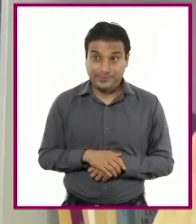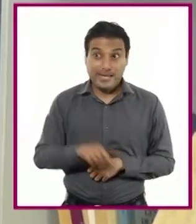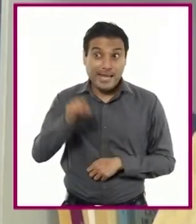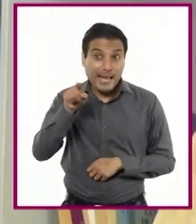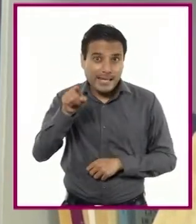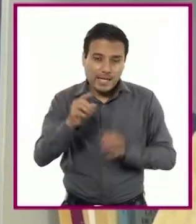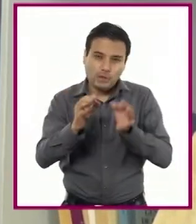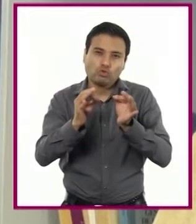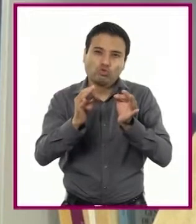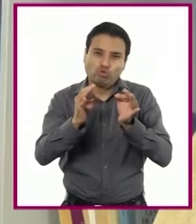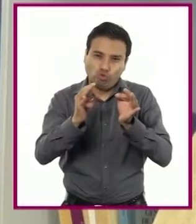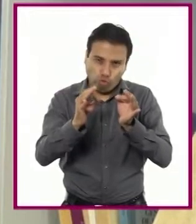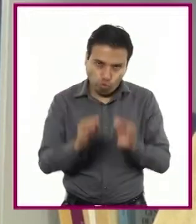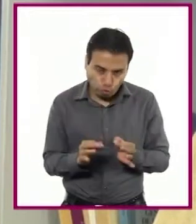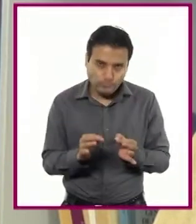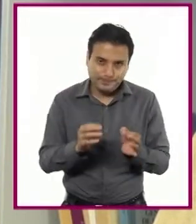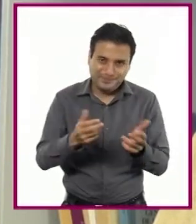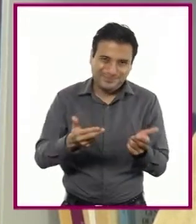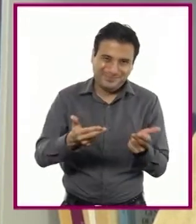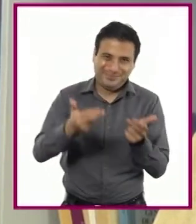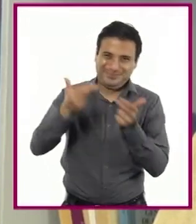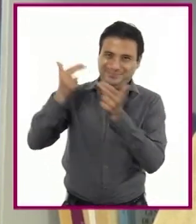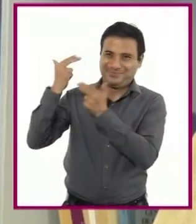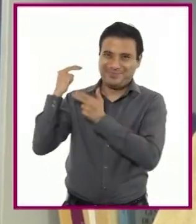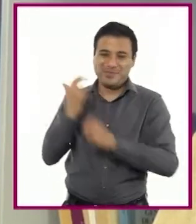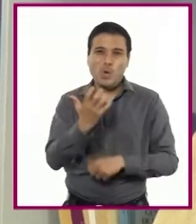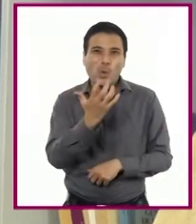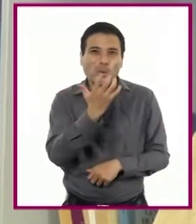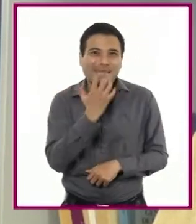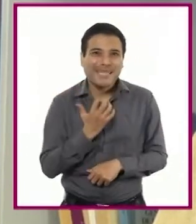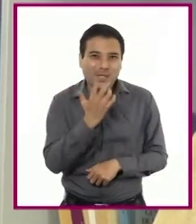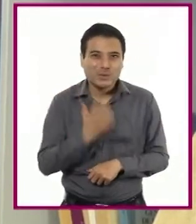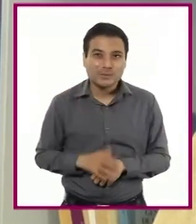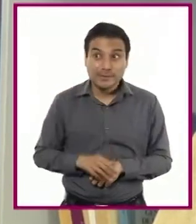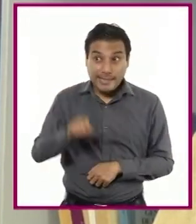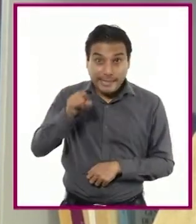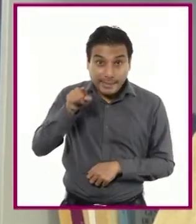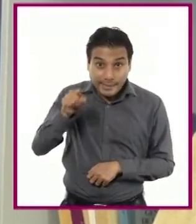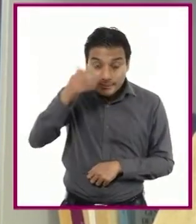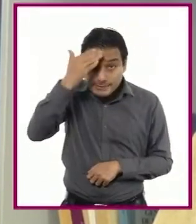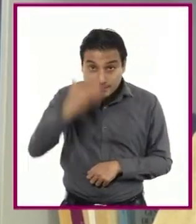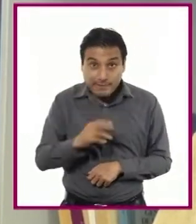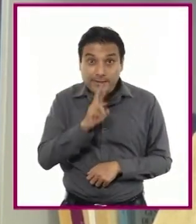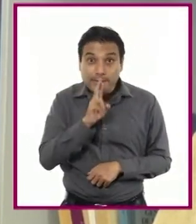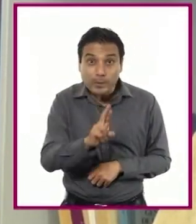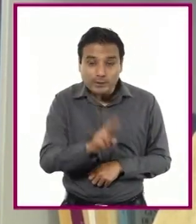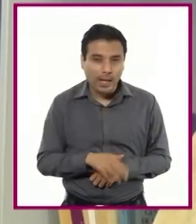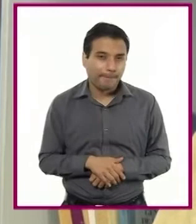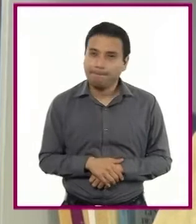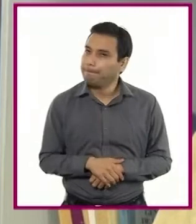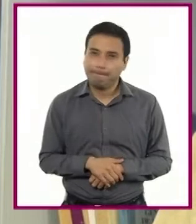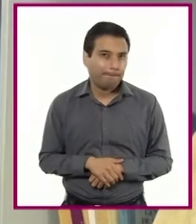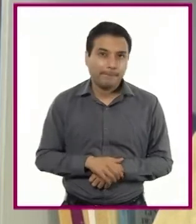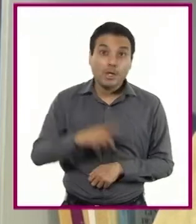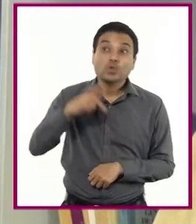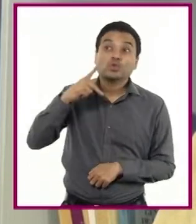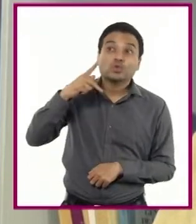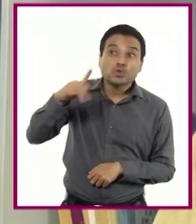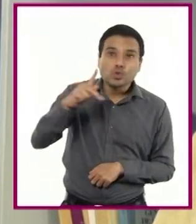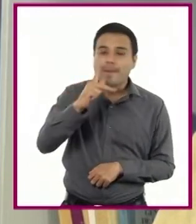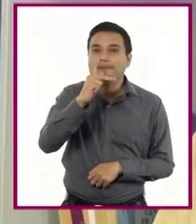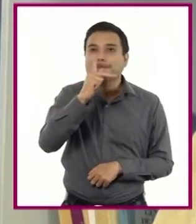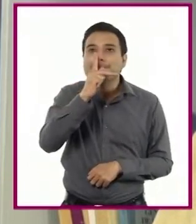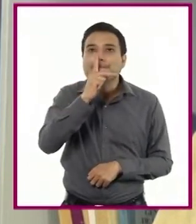descendientes de los sobrevivientes del Holocausto, no tenía respuestas. Sus padres, ambos